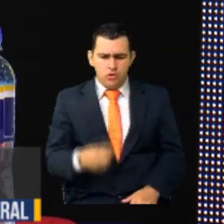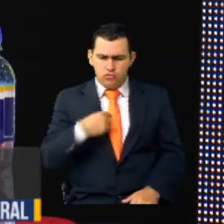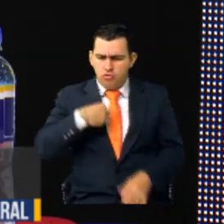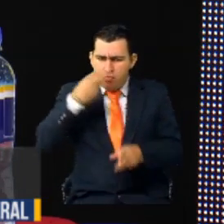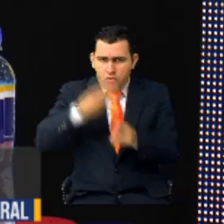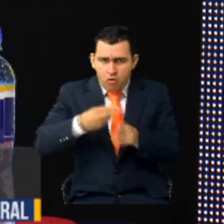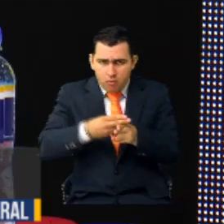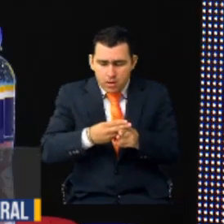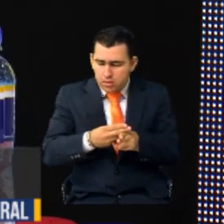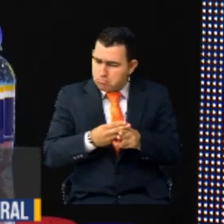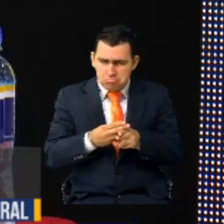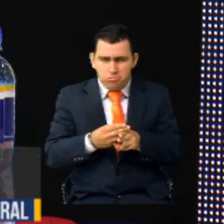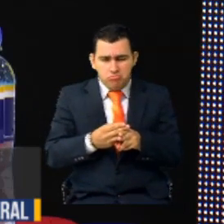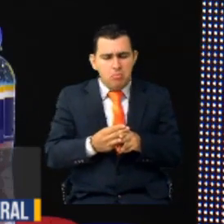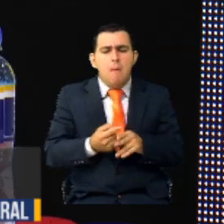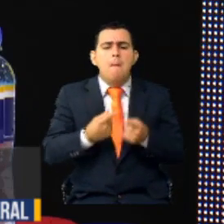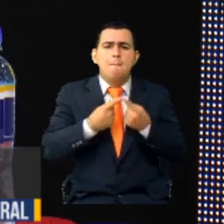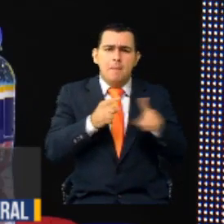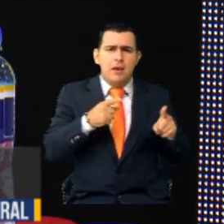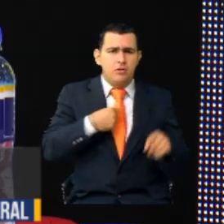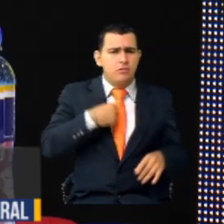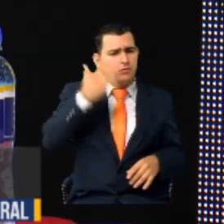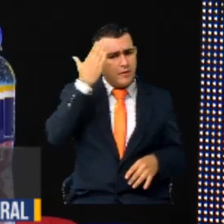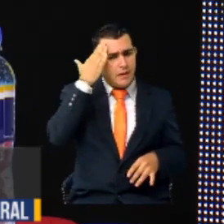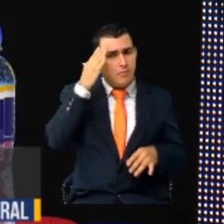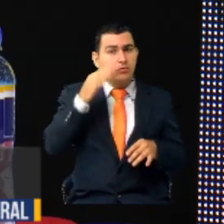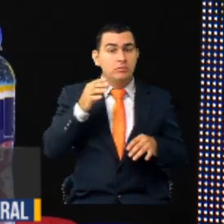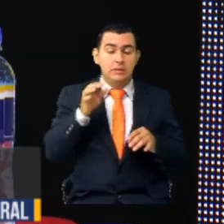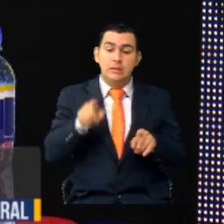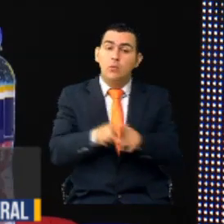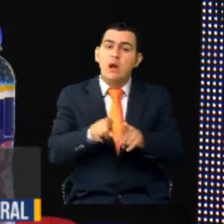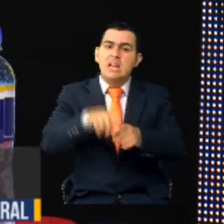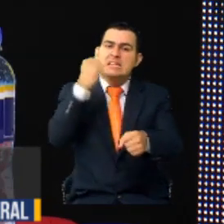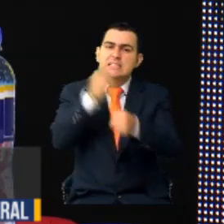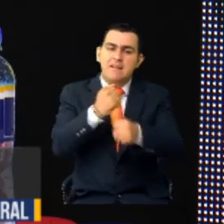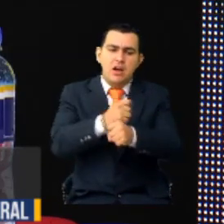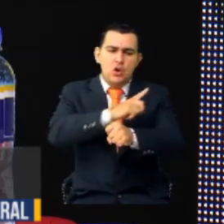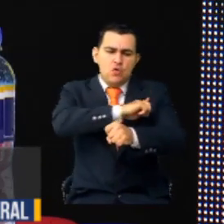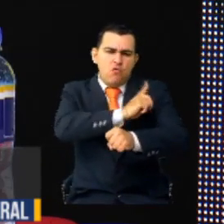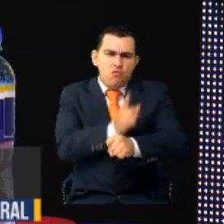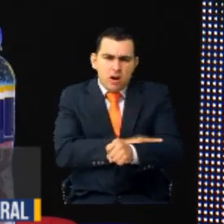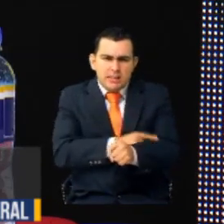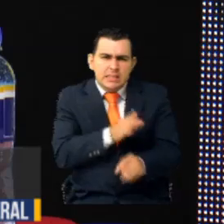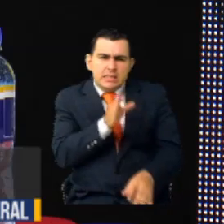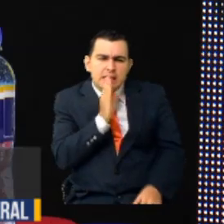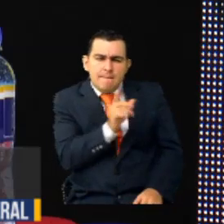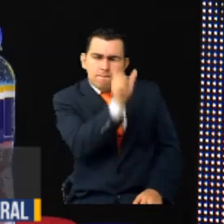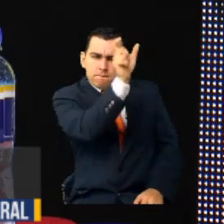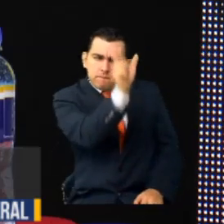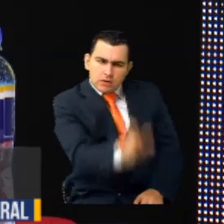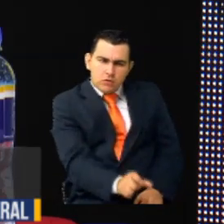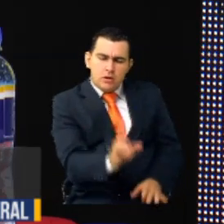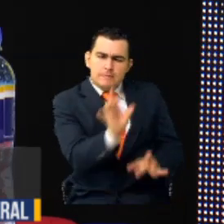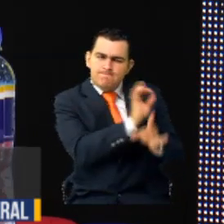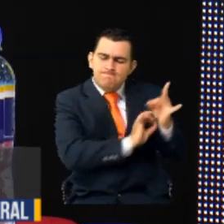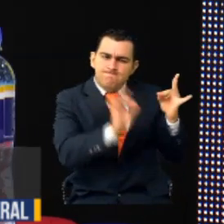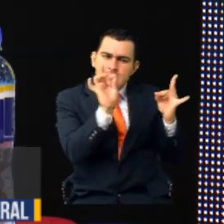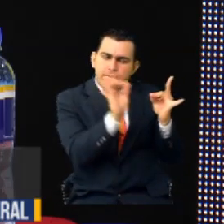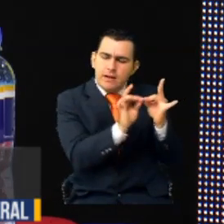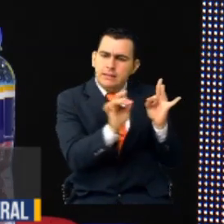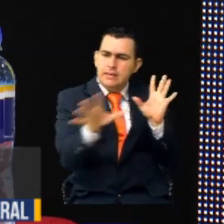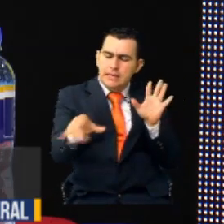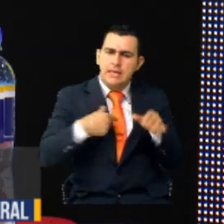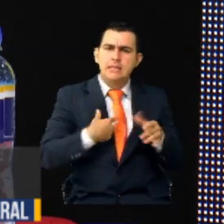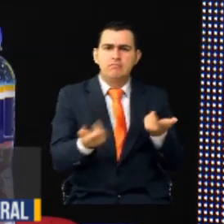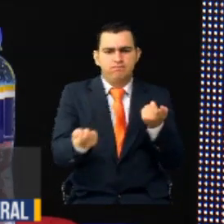momento, pero sí vamos a trabajar muy fuerte a buscar un gran perfil, porque se requiere alguien que, además de saber